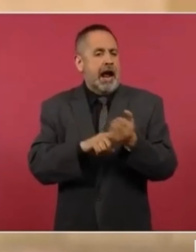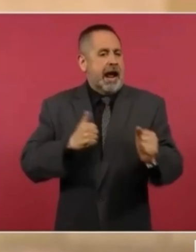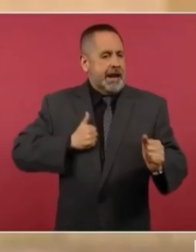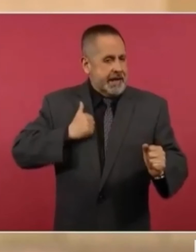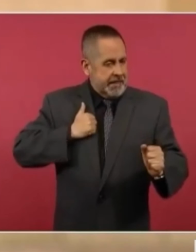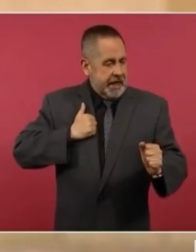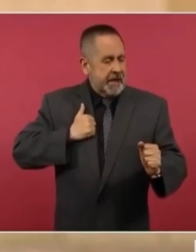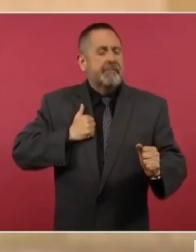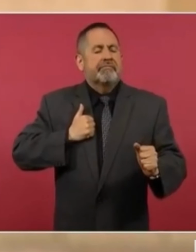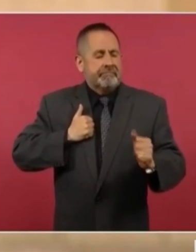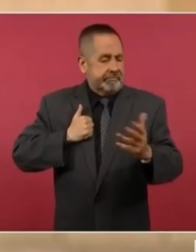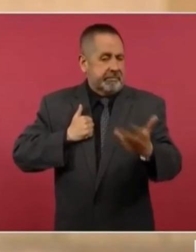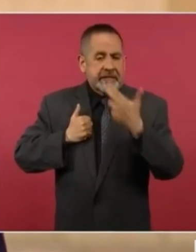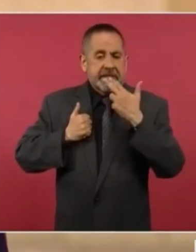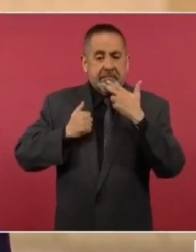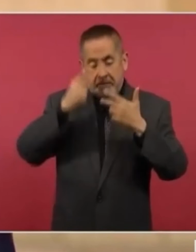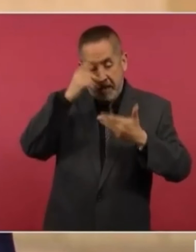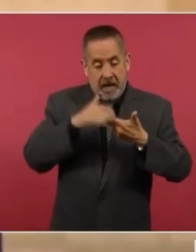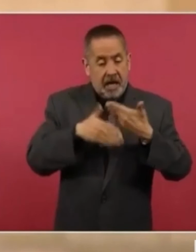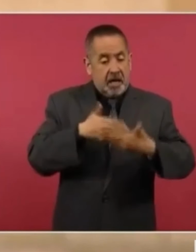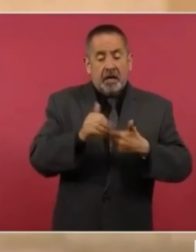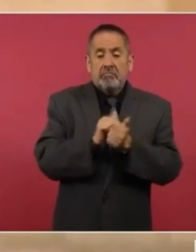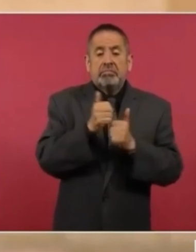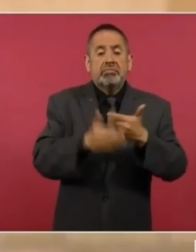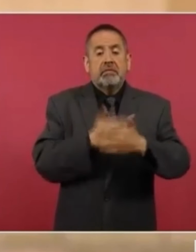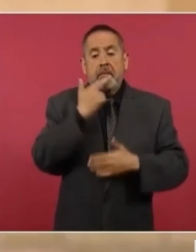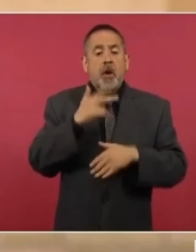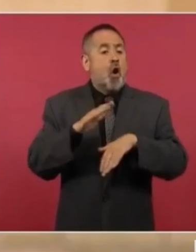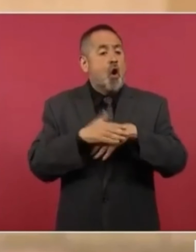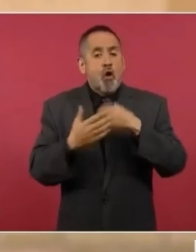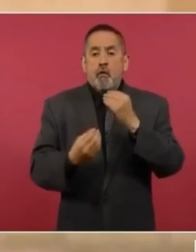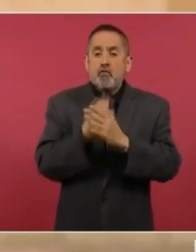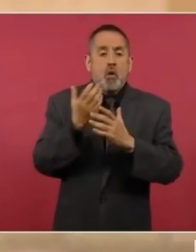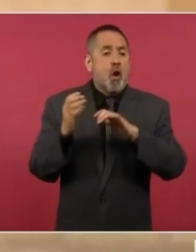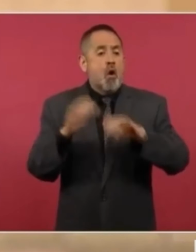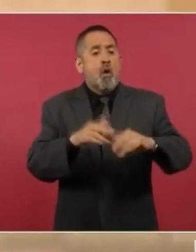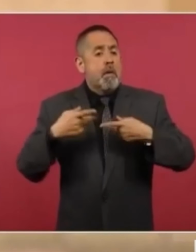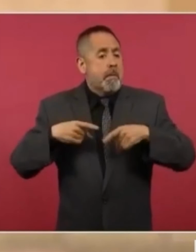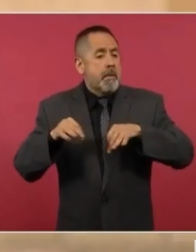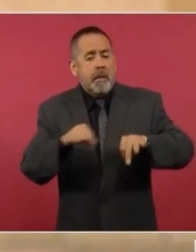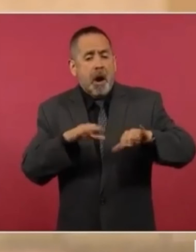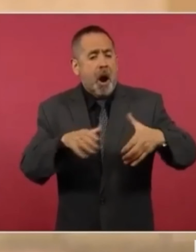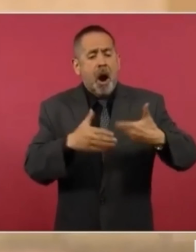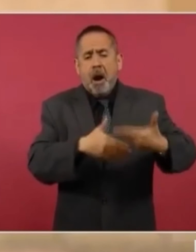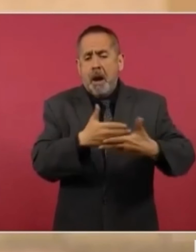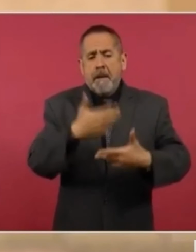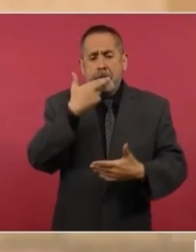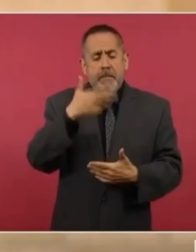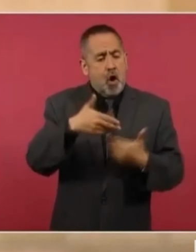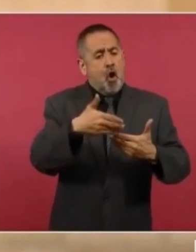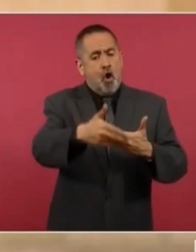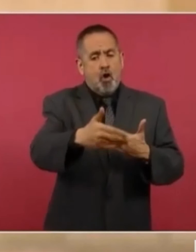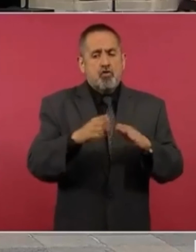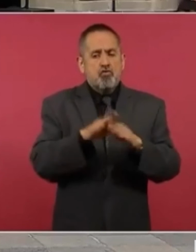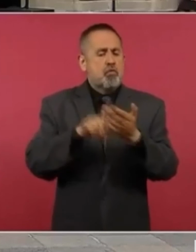y garantizando no solo la prosperidad actual, sino nuevos empleos mientras avanzamos hacia